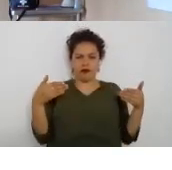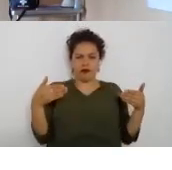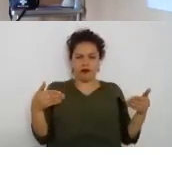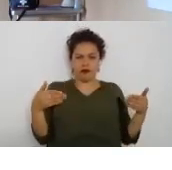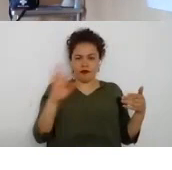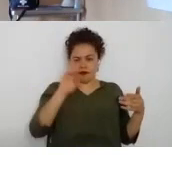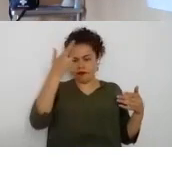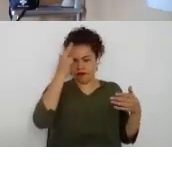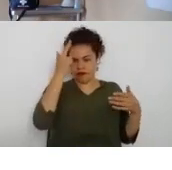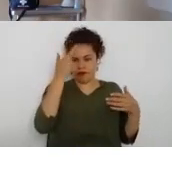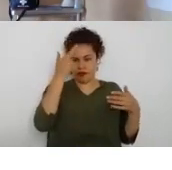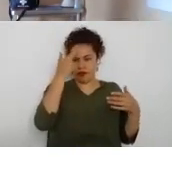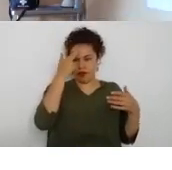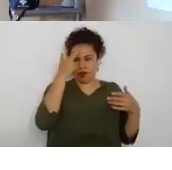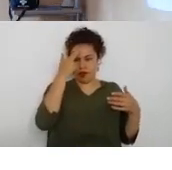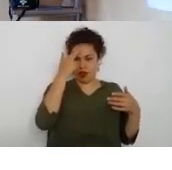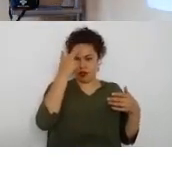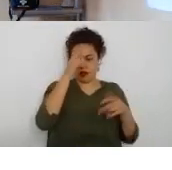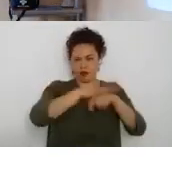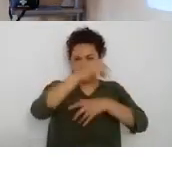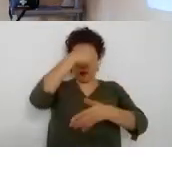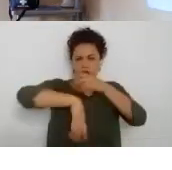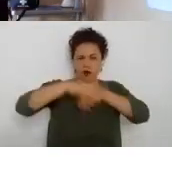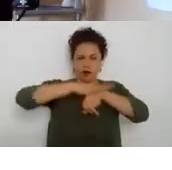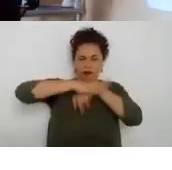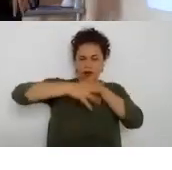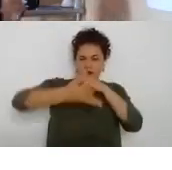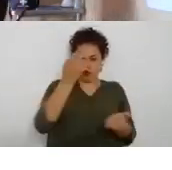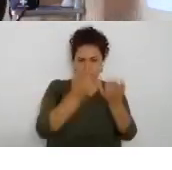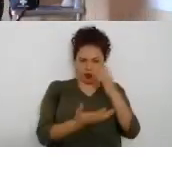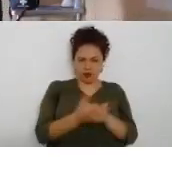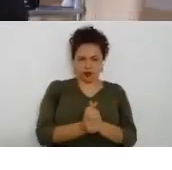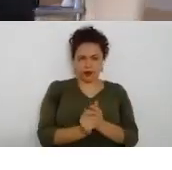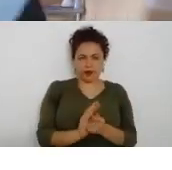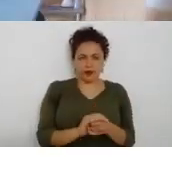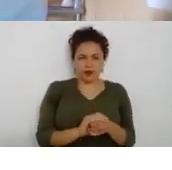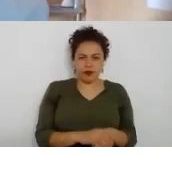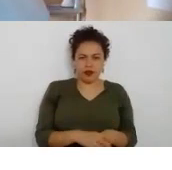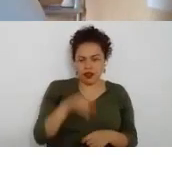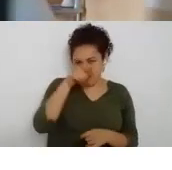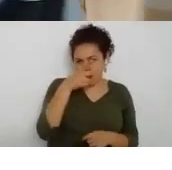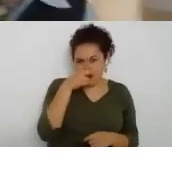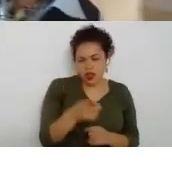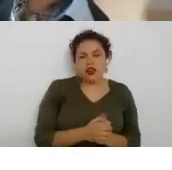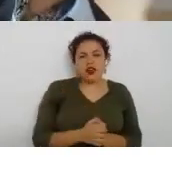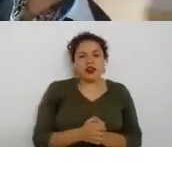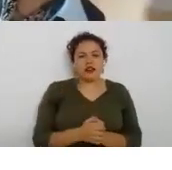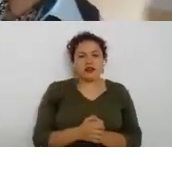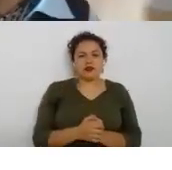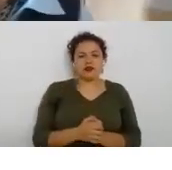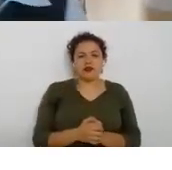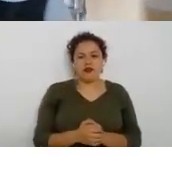recuerdan que hablábamos de profundidades, ¿verdad? En las quemaduras. Y como bien comentaban,